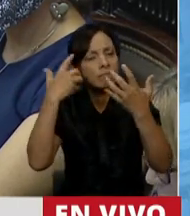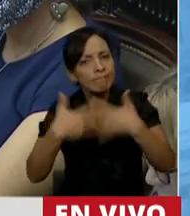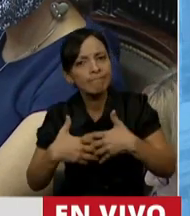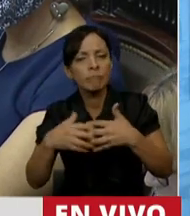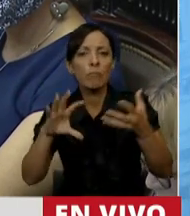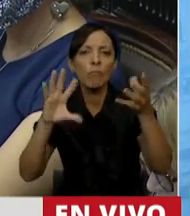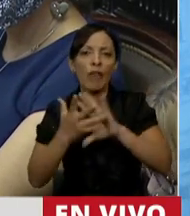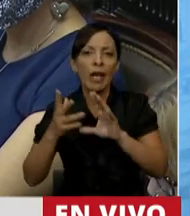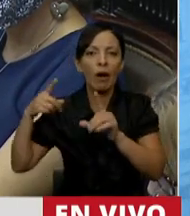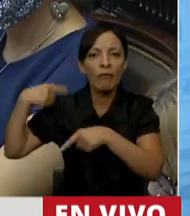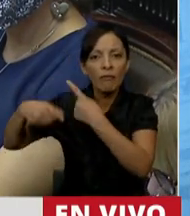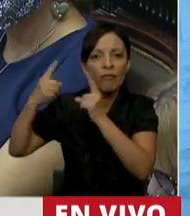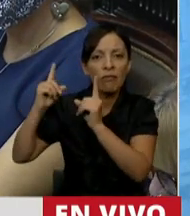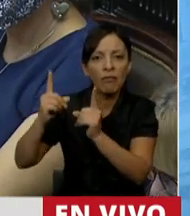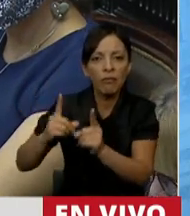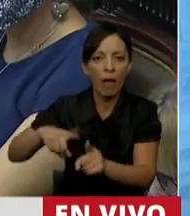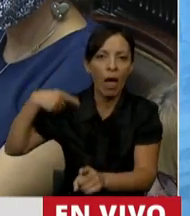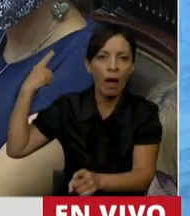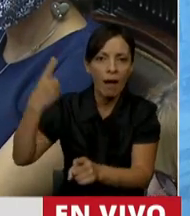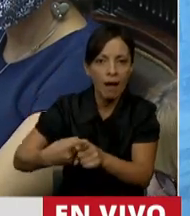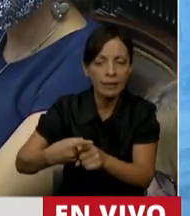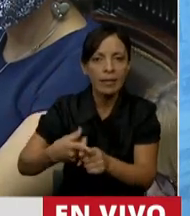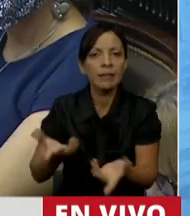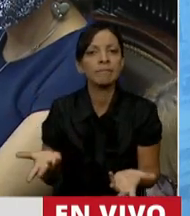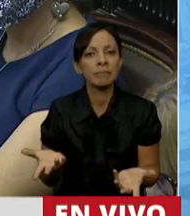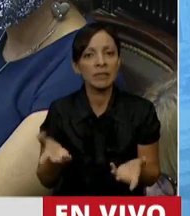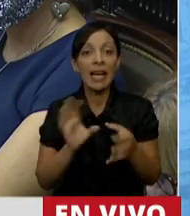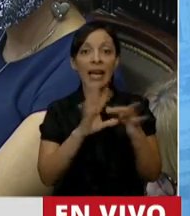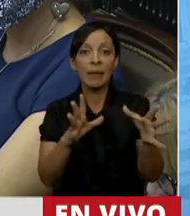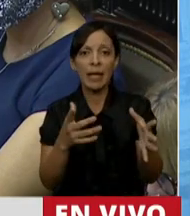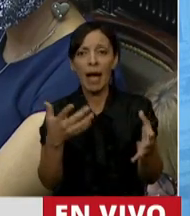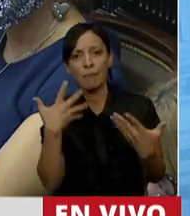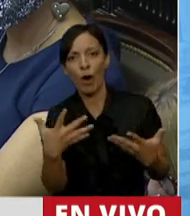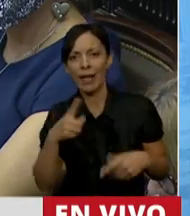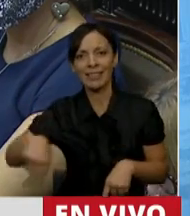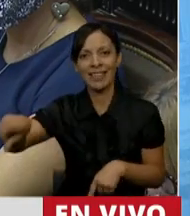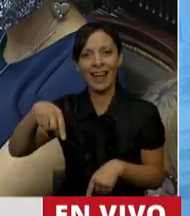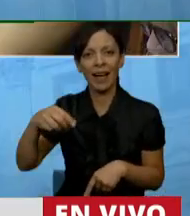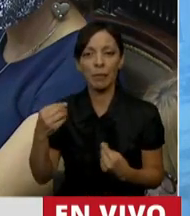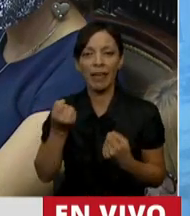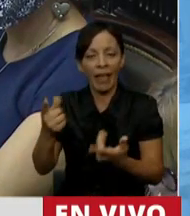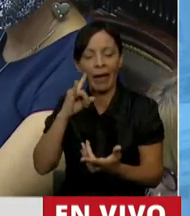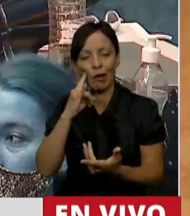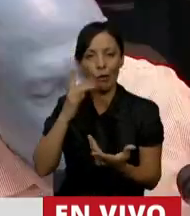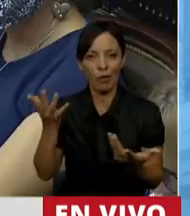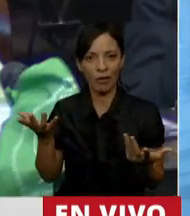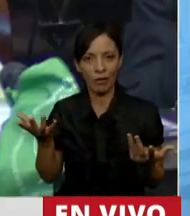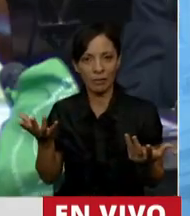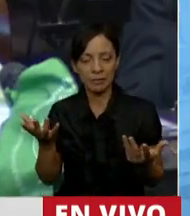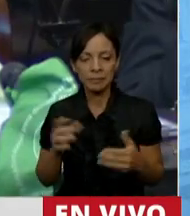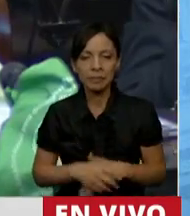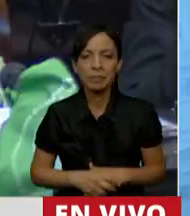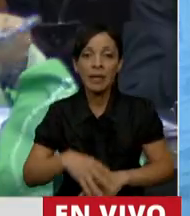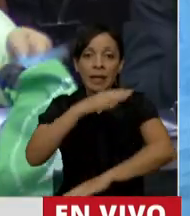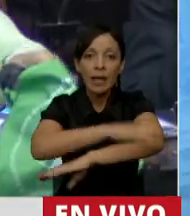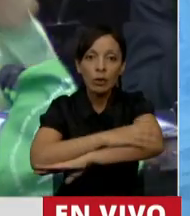los modelos heredados, las etiquetas sociales. La libertad molesta porque incomoda. La disciplina, presidente, nos